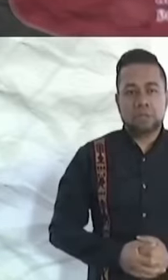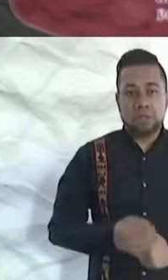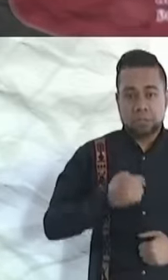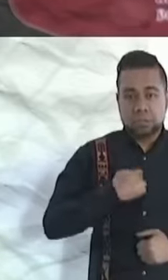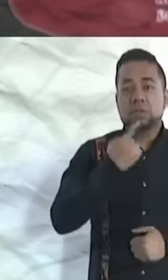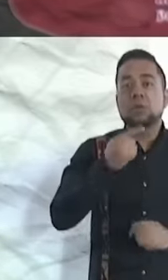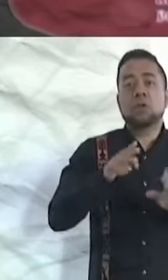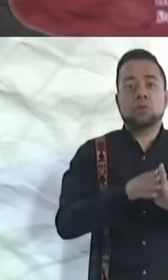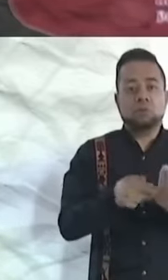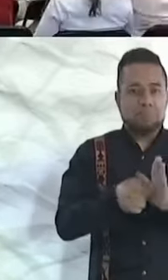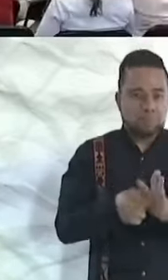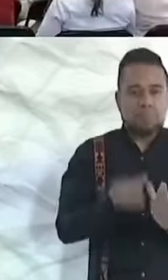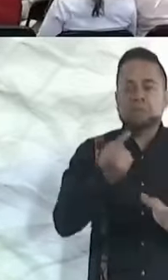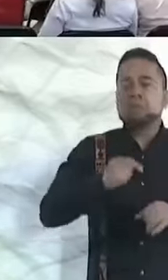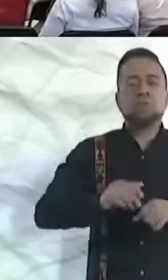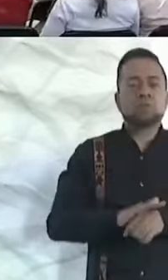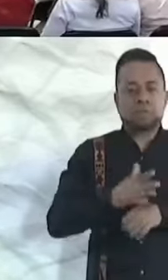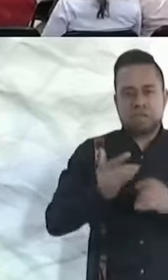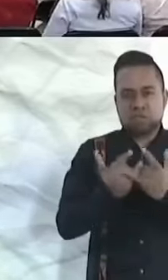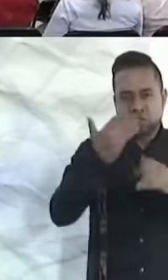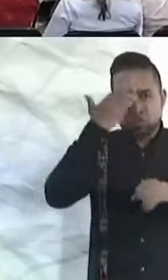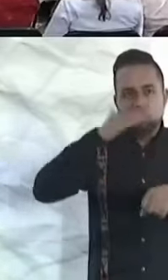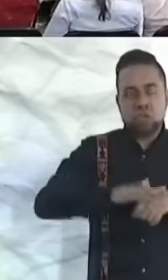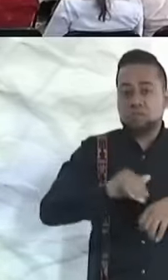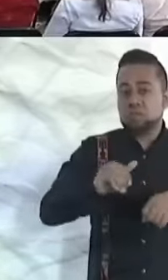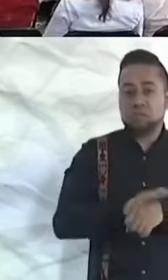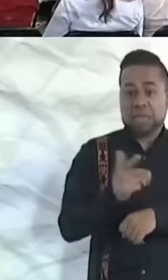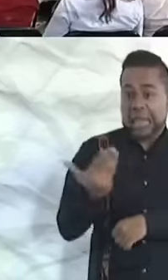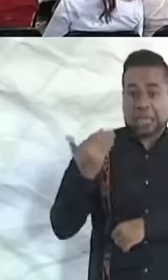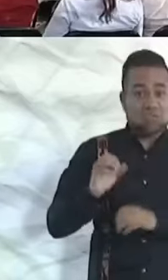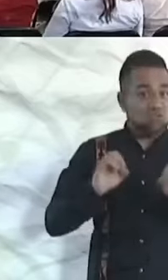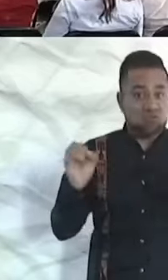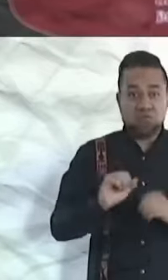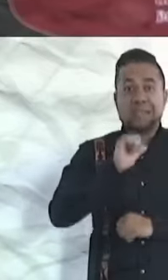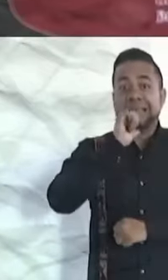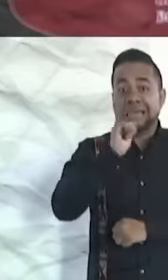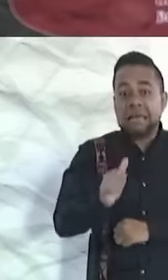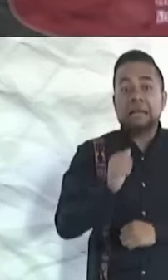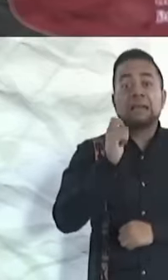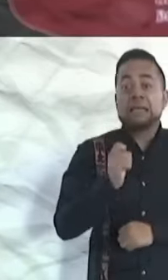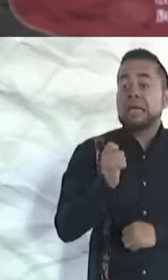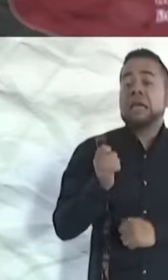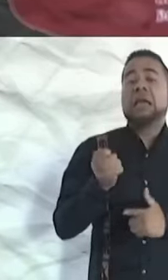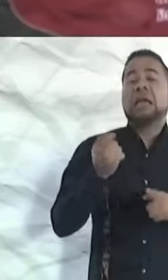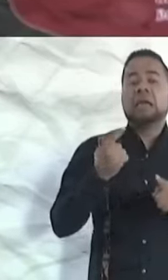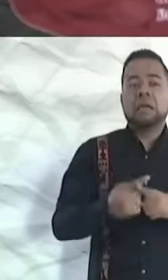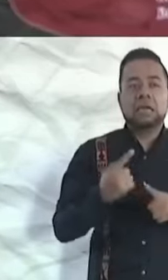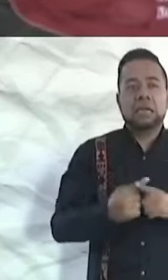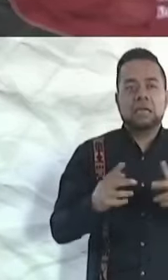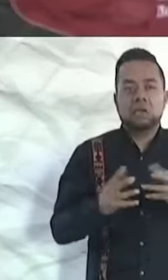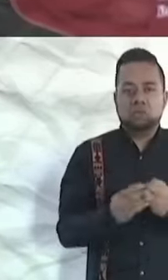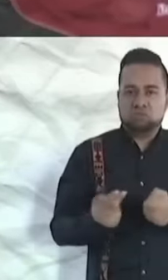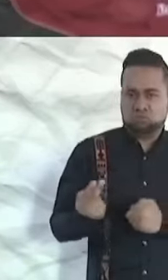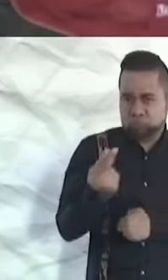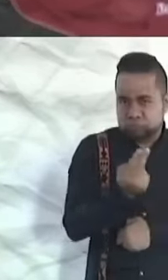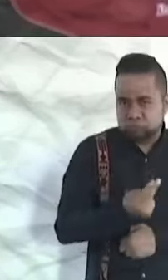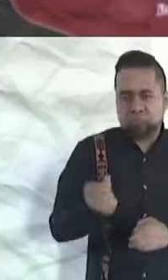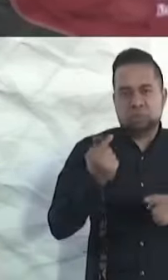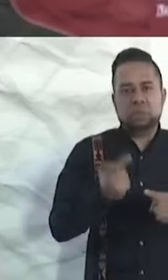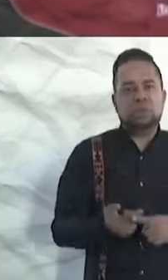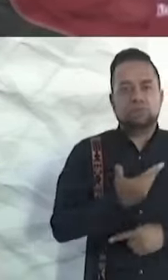histórico porque nunca se había visto que caminaran juntos el